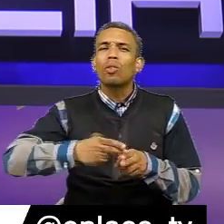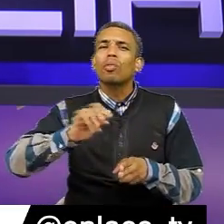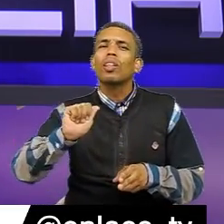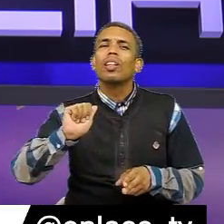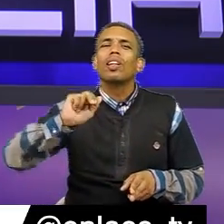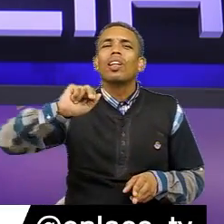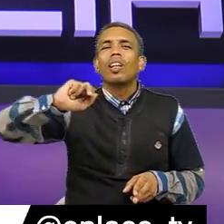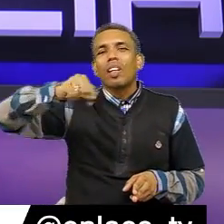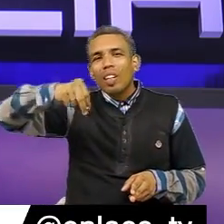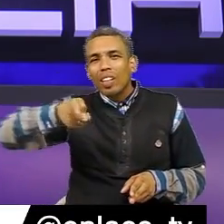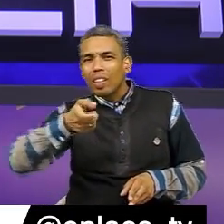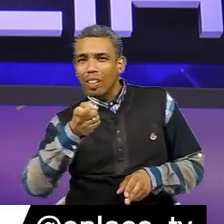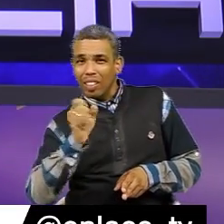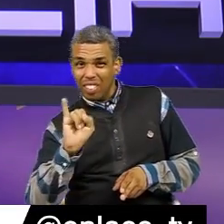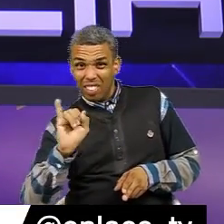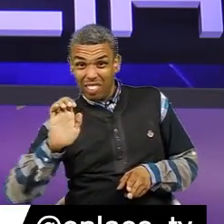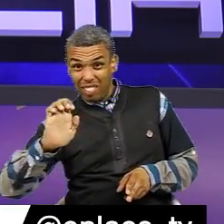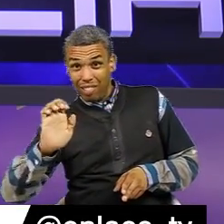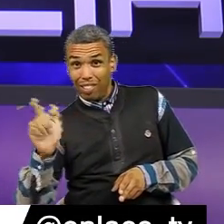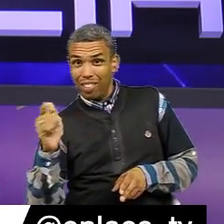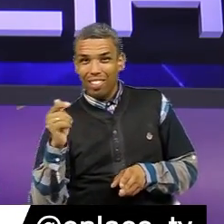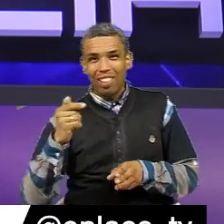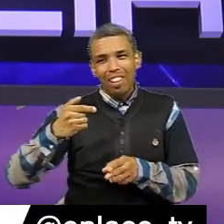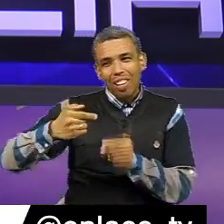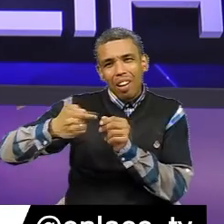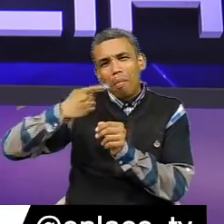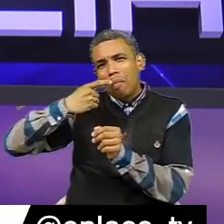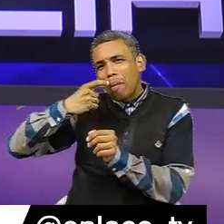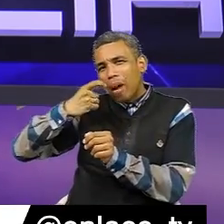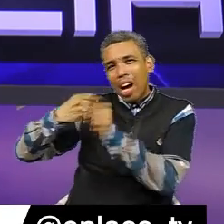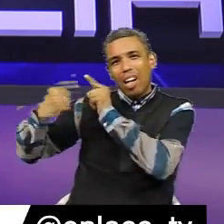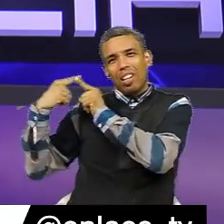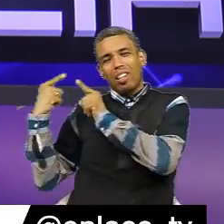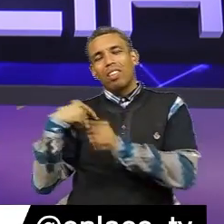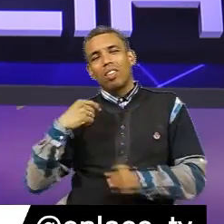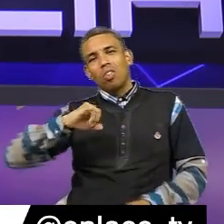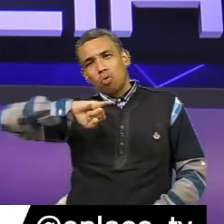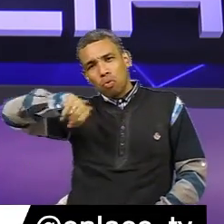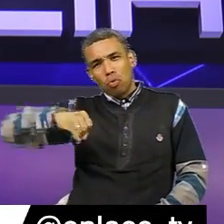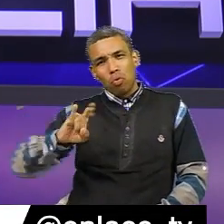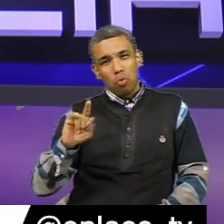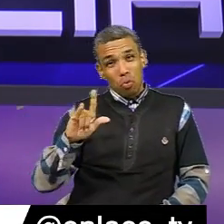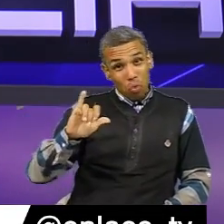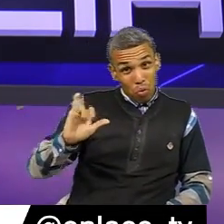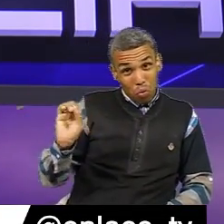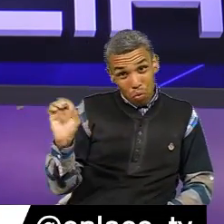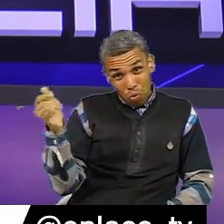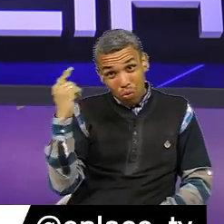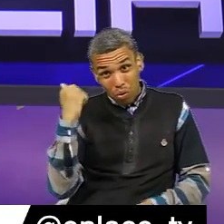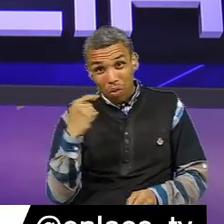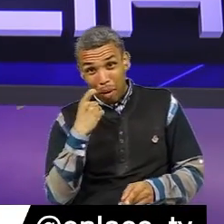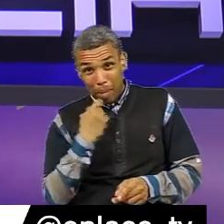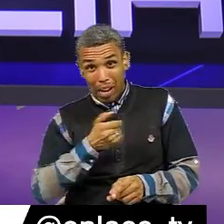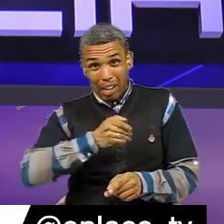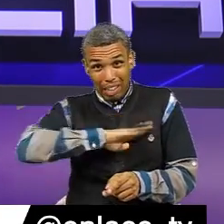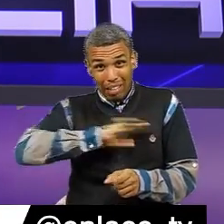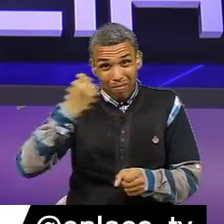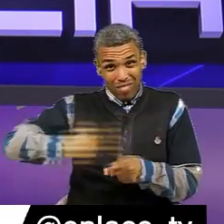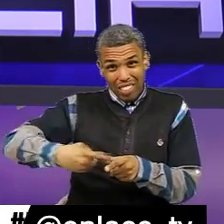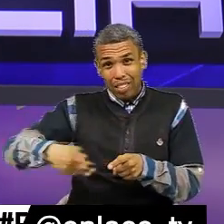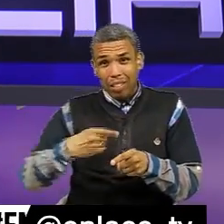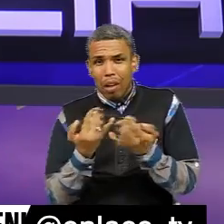César Ardila Torres, inició hoy una nueva huelga de hambre ante la Corte Suprema de Justicia en la ciudad de Bogotá, reclamando la